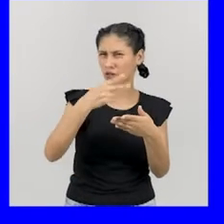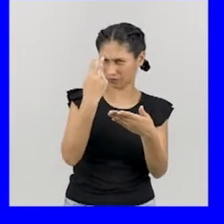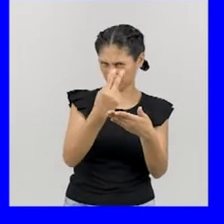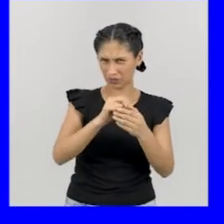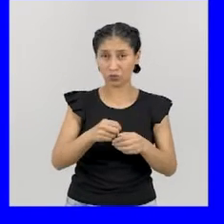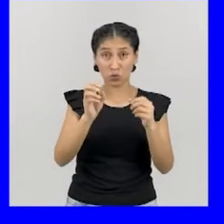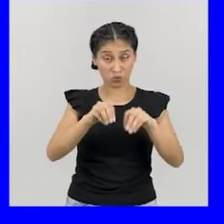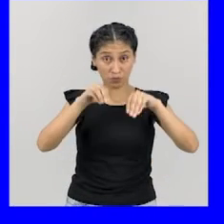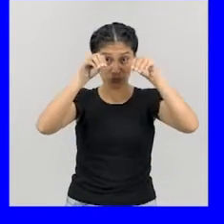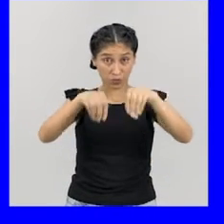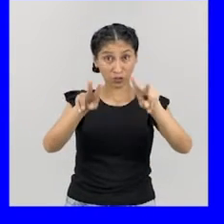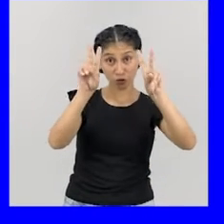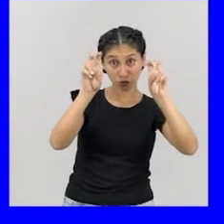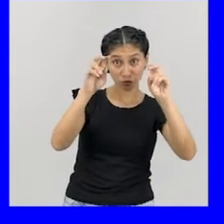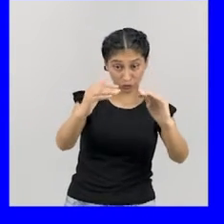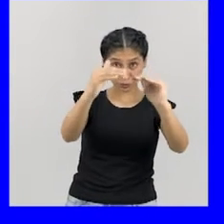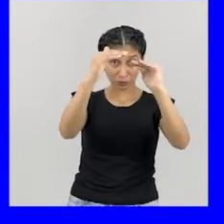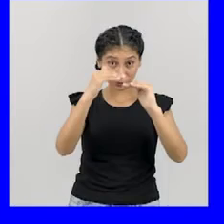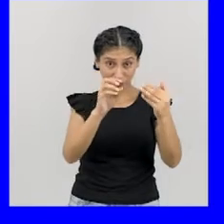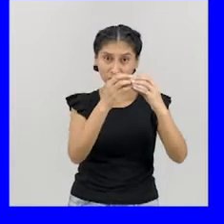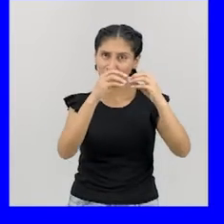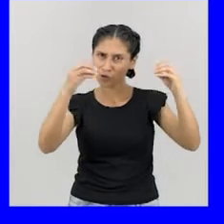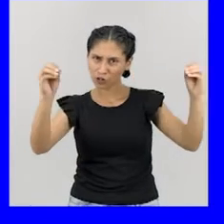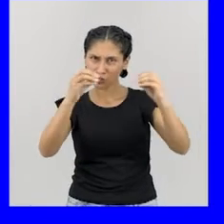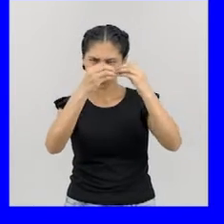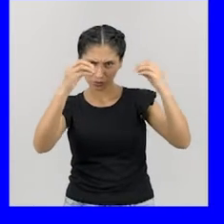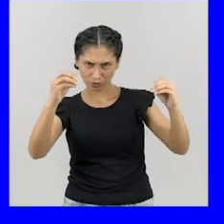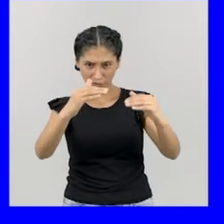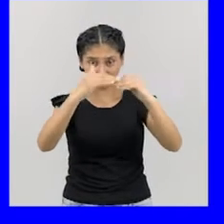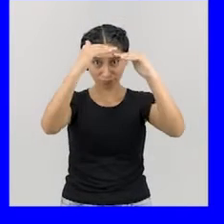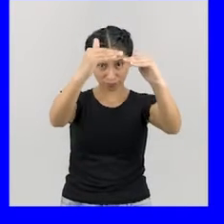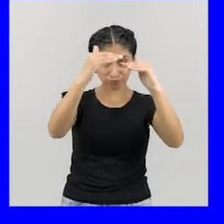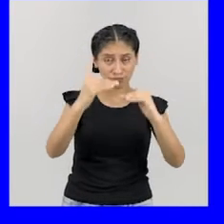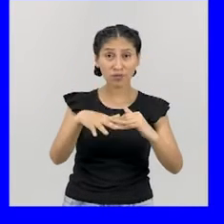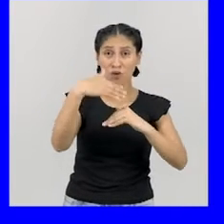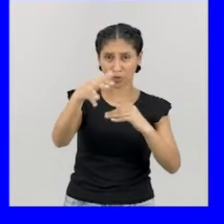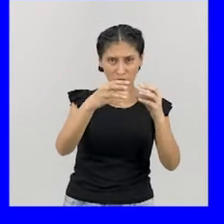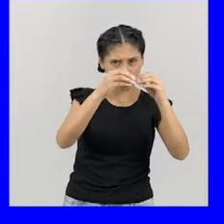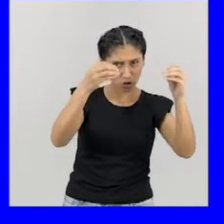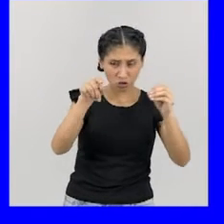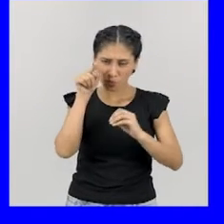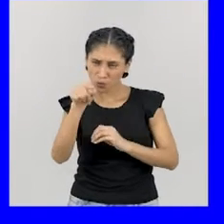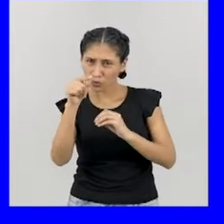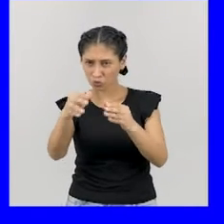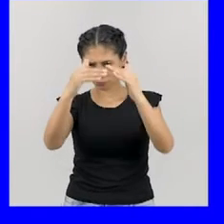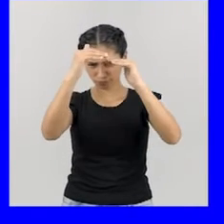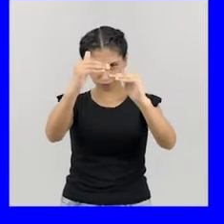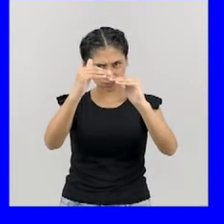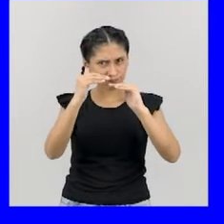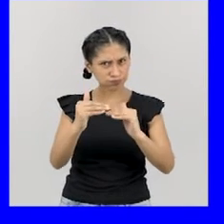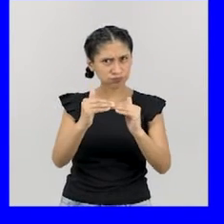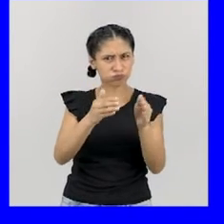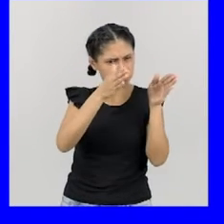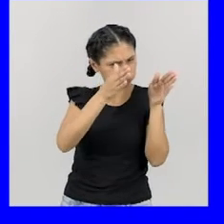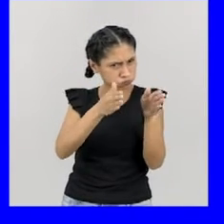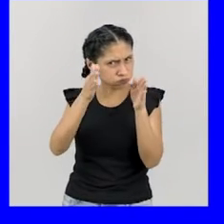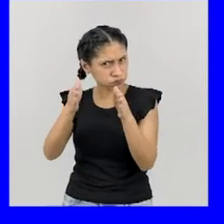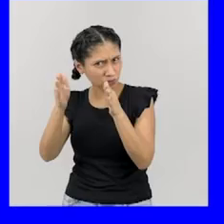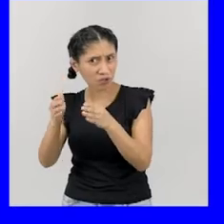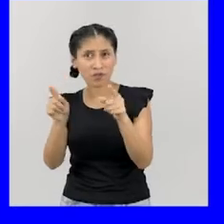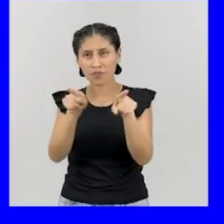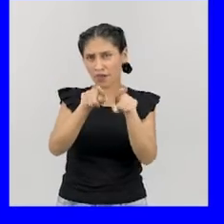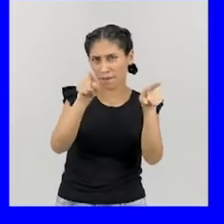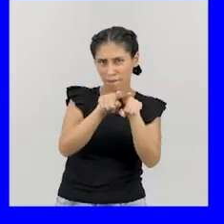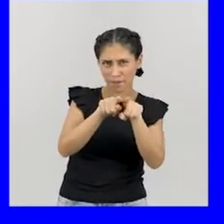son los títulos, los márgenes, las sangrías, la separación entre párrafos, el interlineado, los subrayados, los tipos